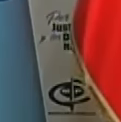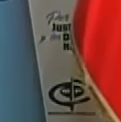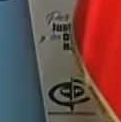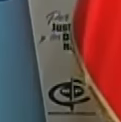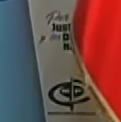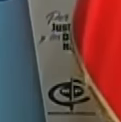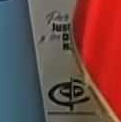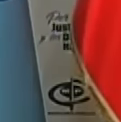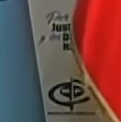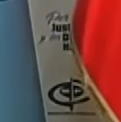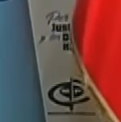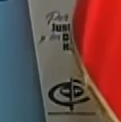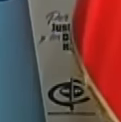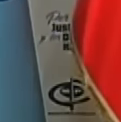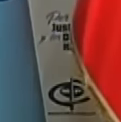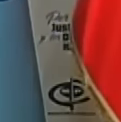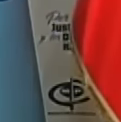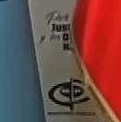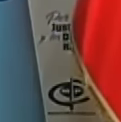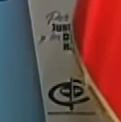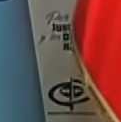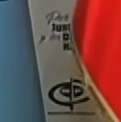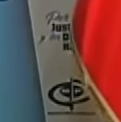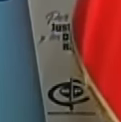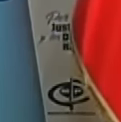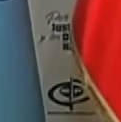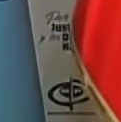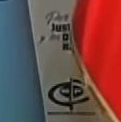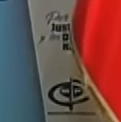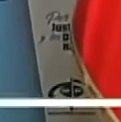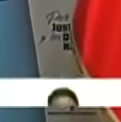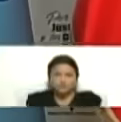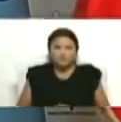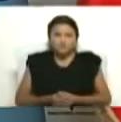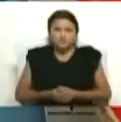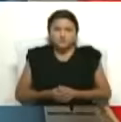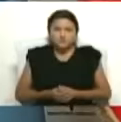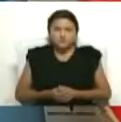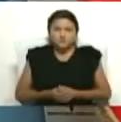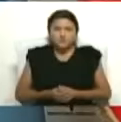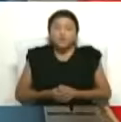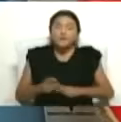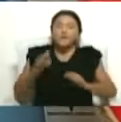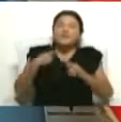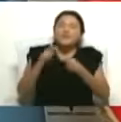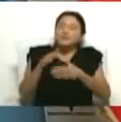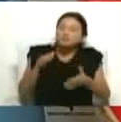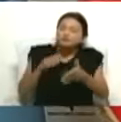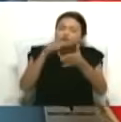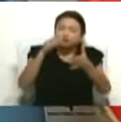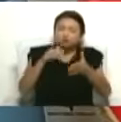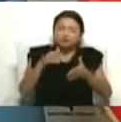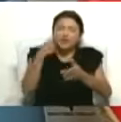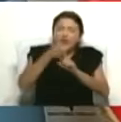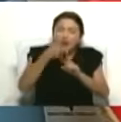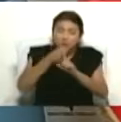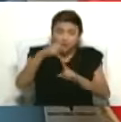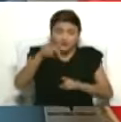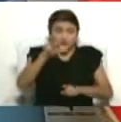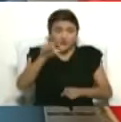para totalmente, yo diría, intentar fracturar la lucha